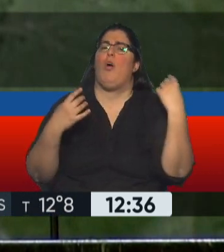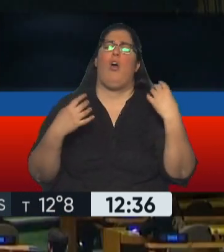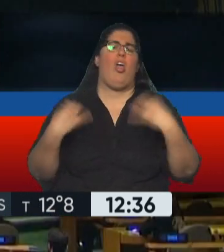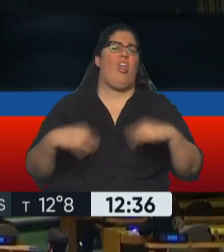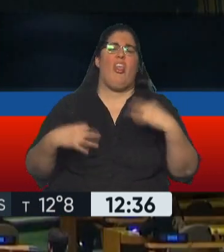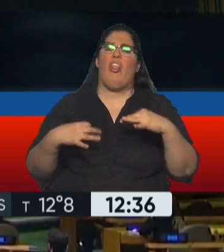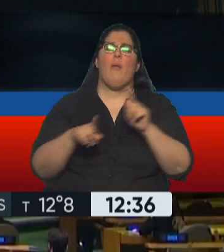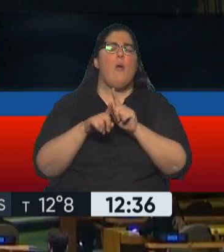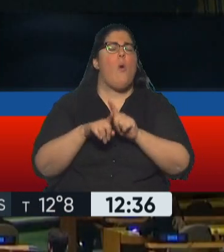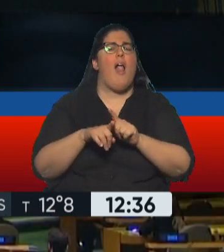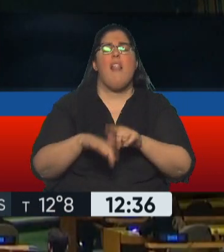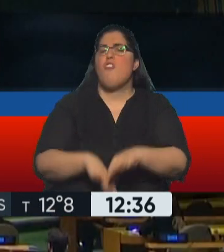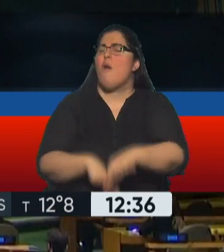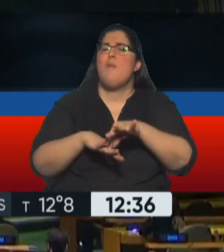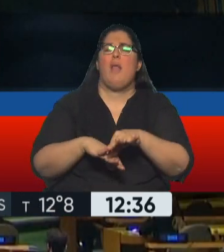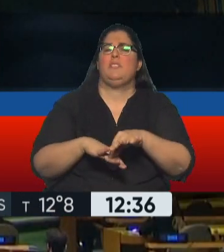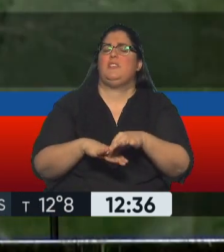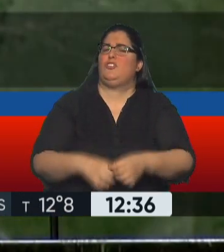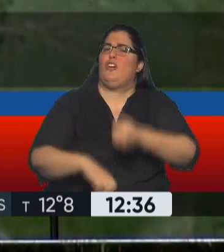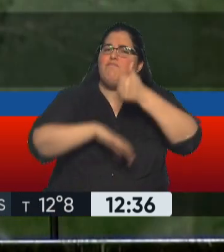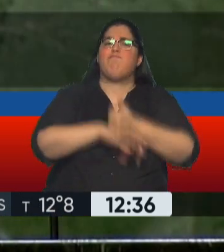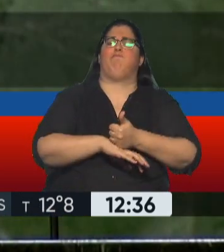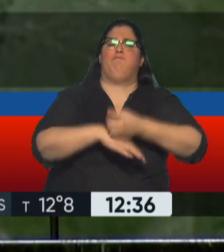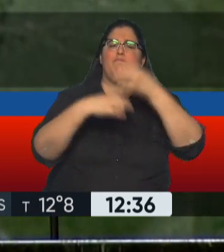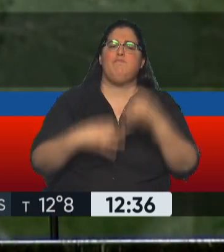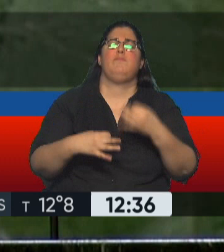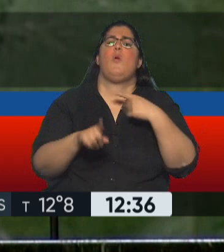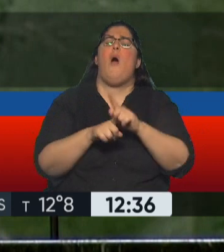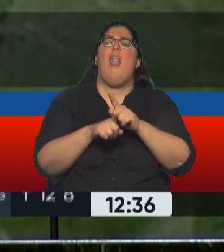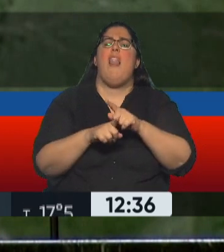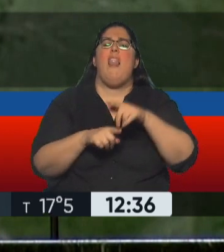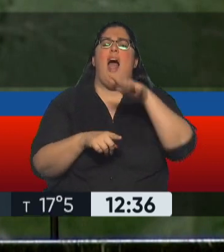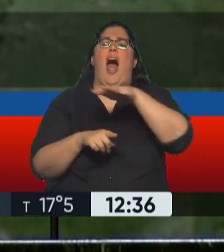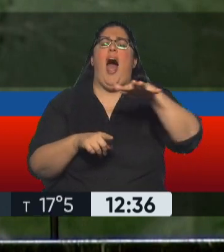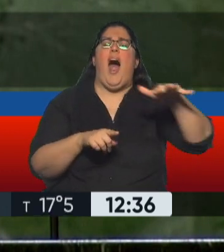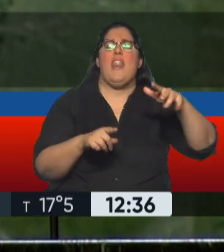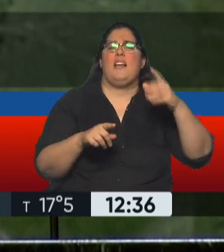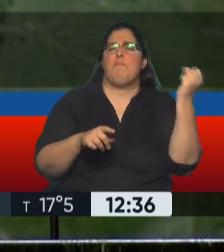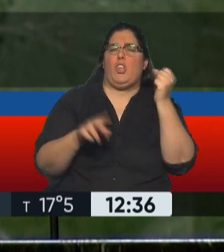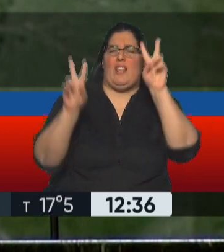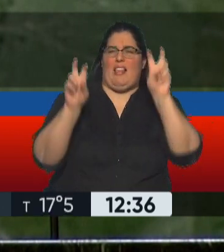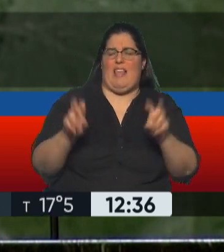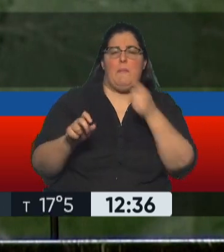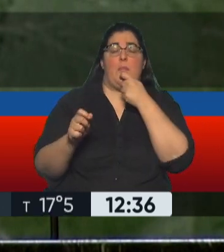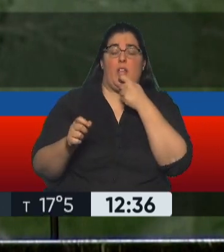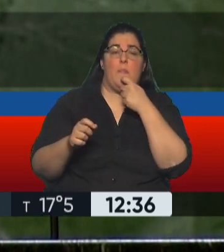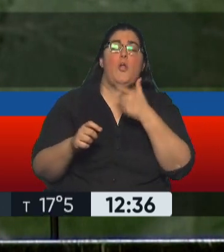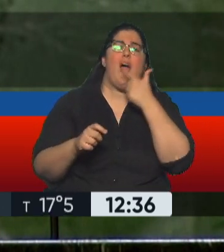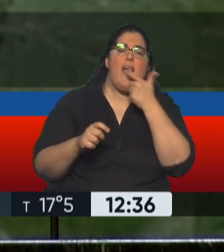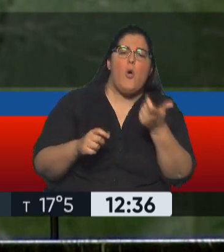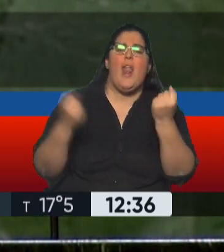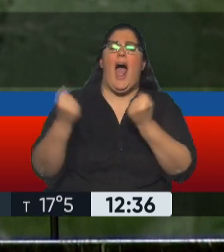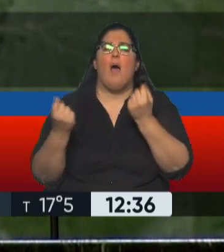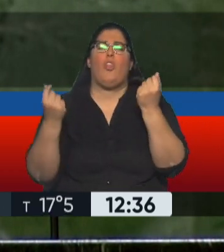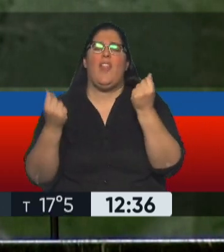to step up by making commitments in 4 areas. And I want you to remember them: coal, cars,